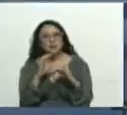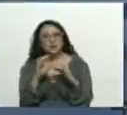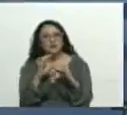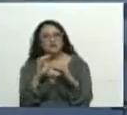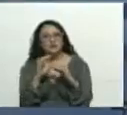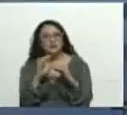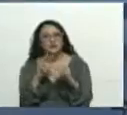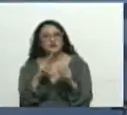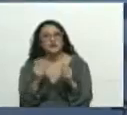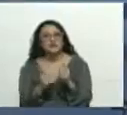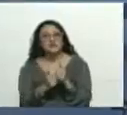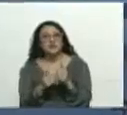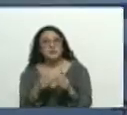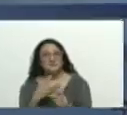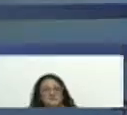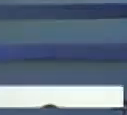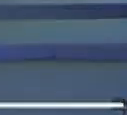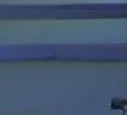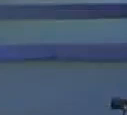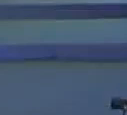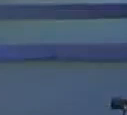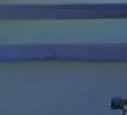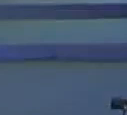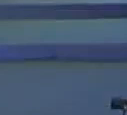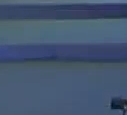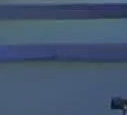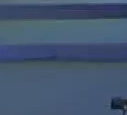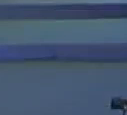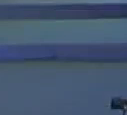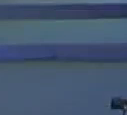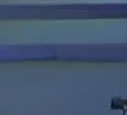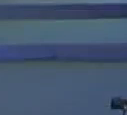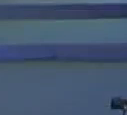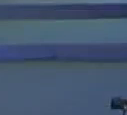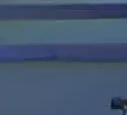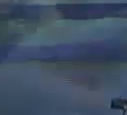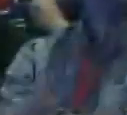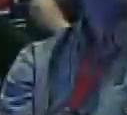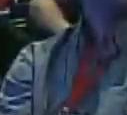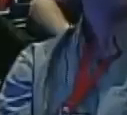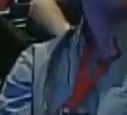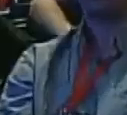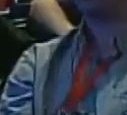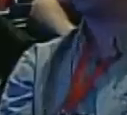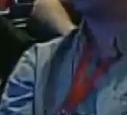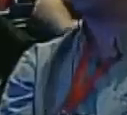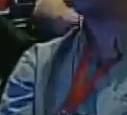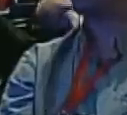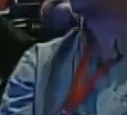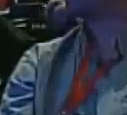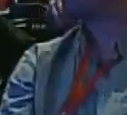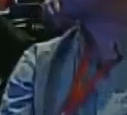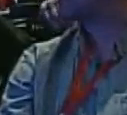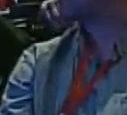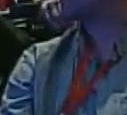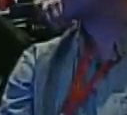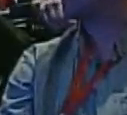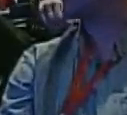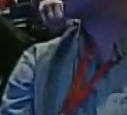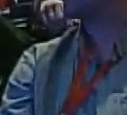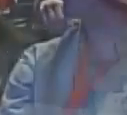perdón vicepresidente sectorial de comunicación cultura y turismo el ministro freiñañez agradecemos también al Señor Fernando